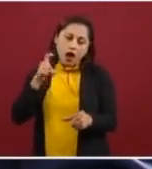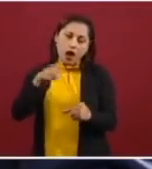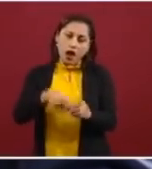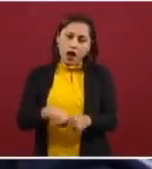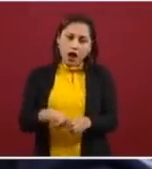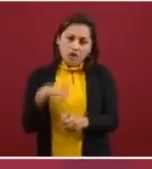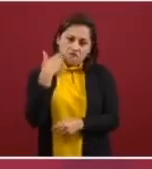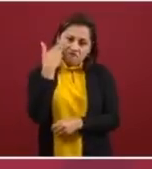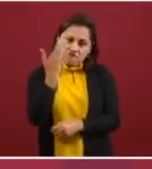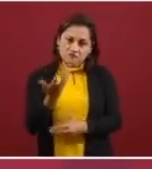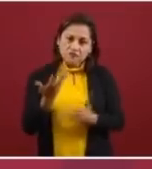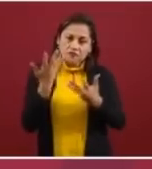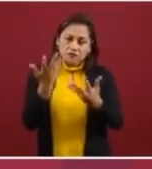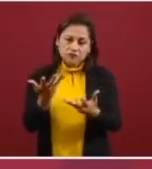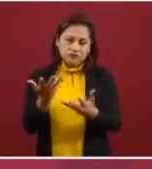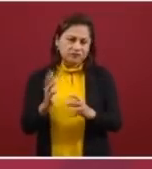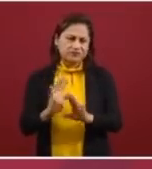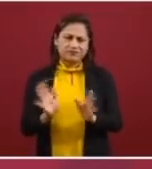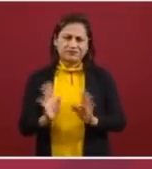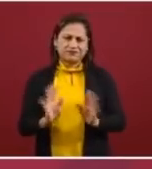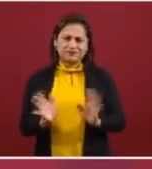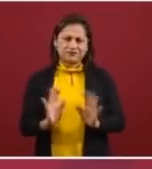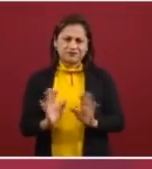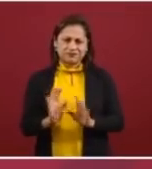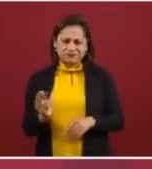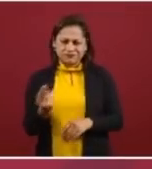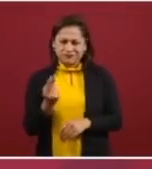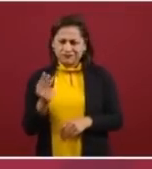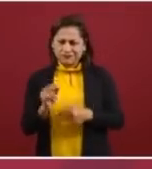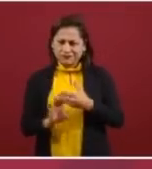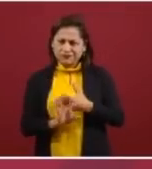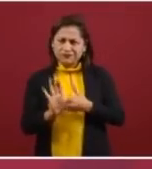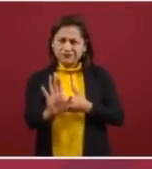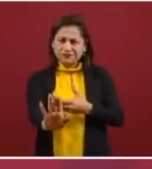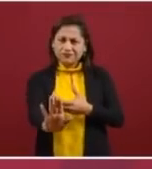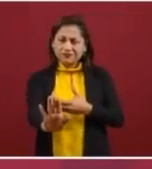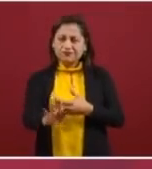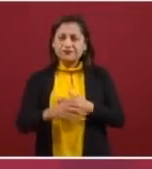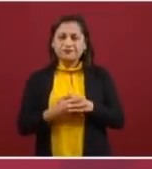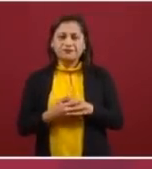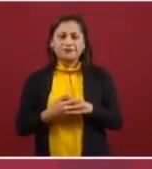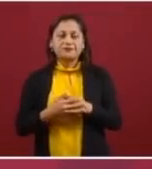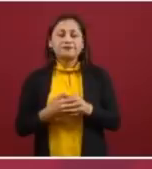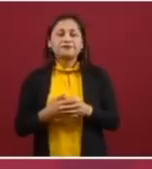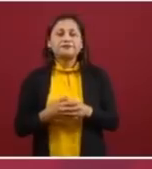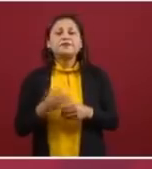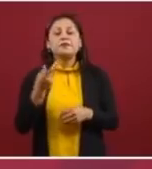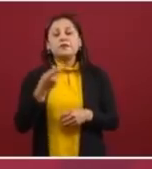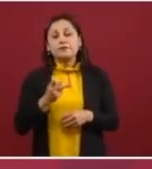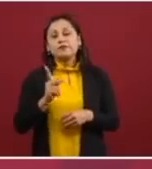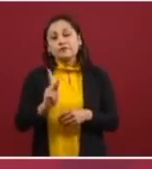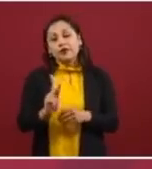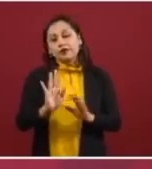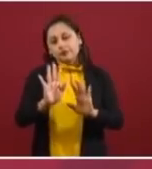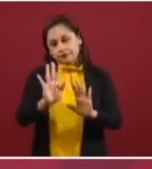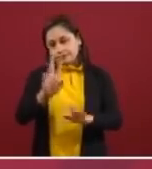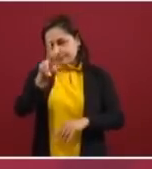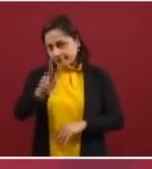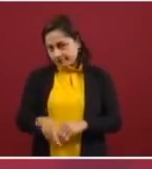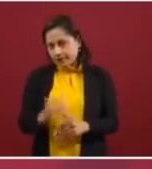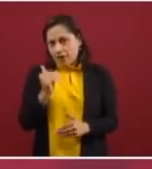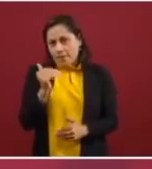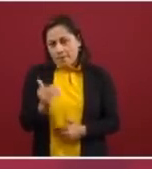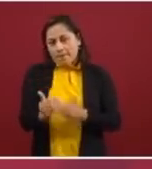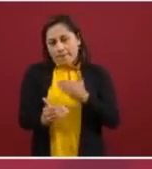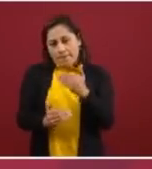se decidió por el no a la violencia en las acciones de seguridad llevadas a cabo el pasado 17 de octubre en Culiacán,